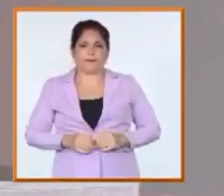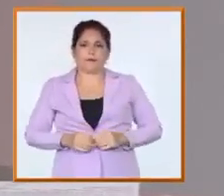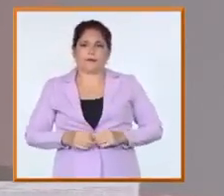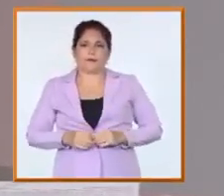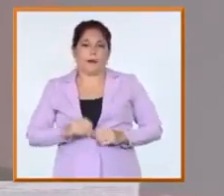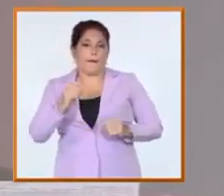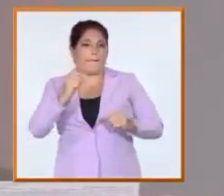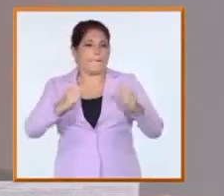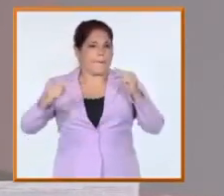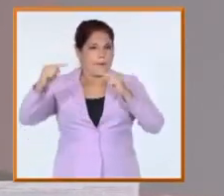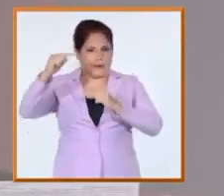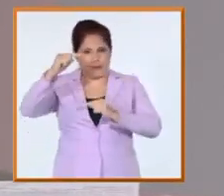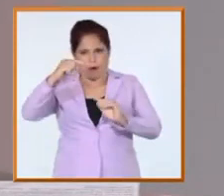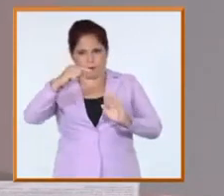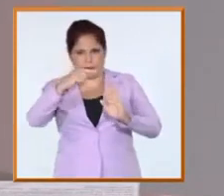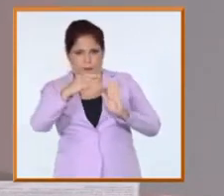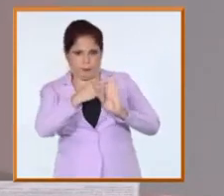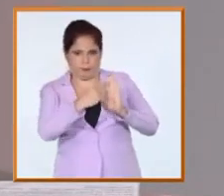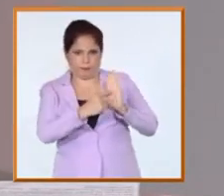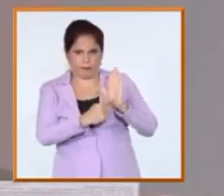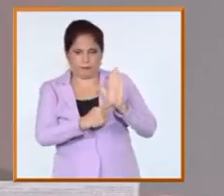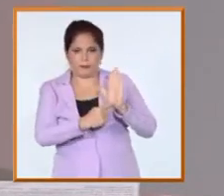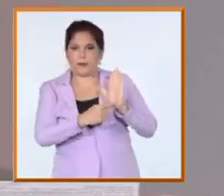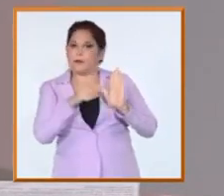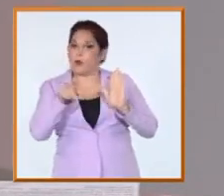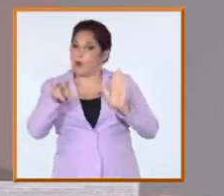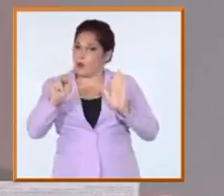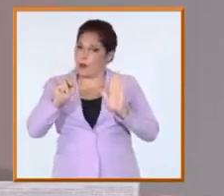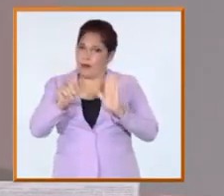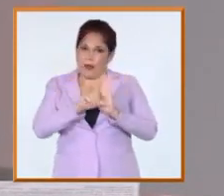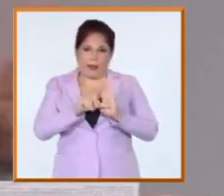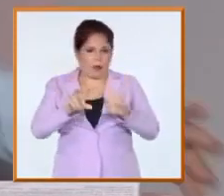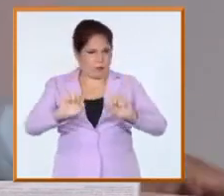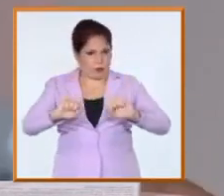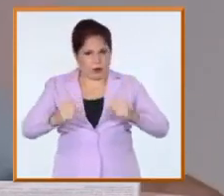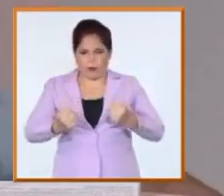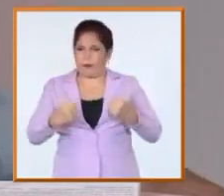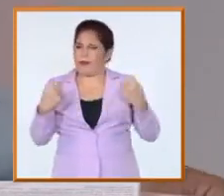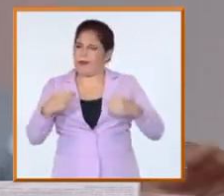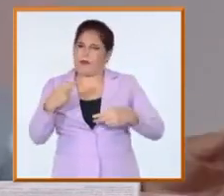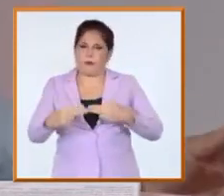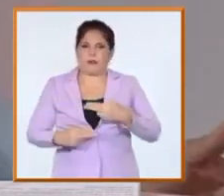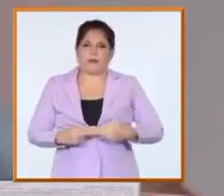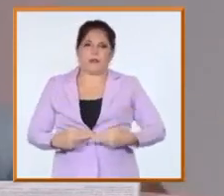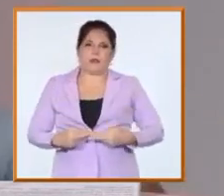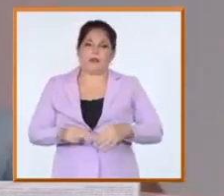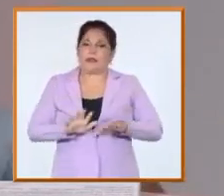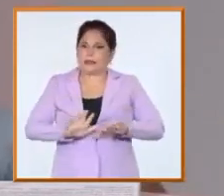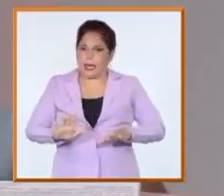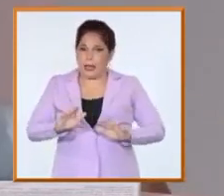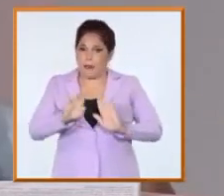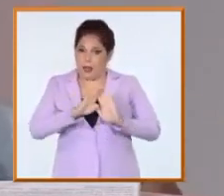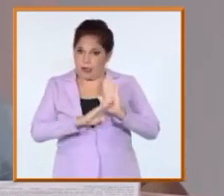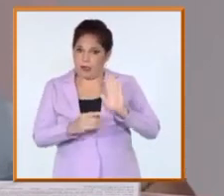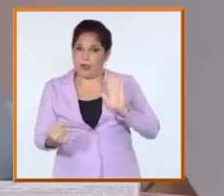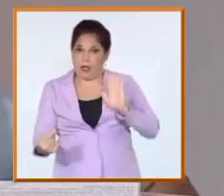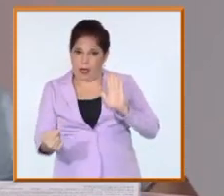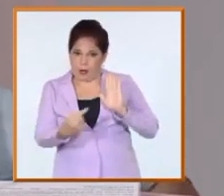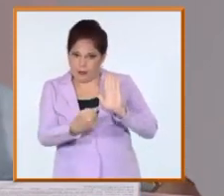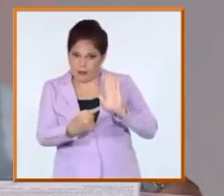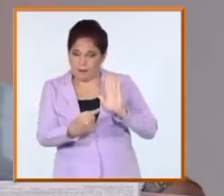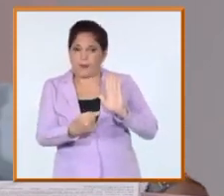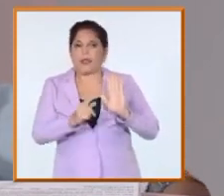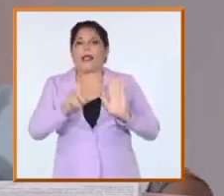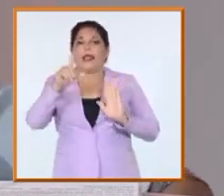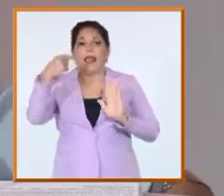primero es que hacer una nueva ley general de la vivienda que esa Está ya en el programa de la parte